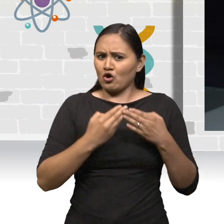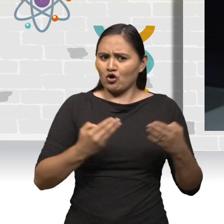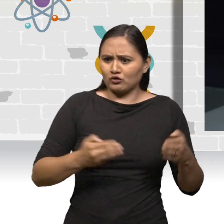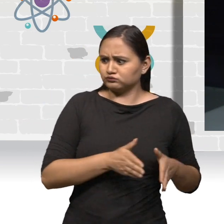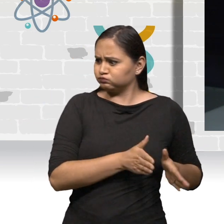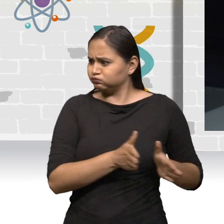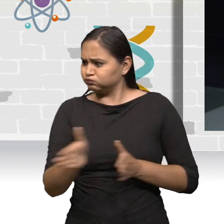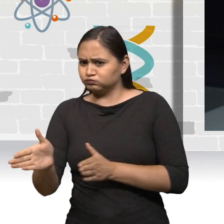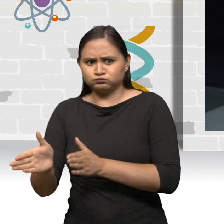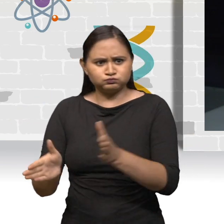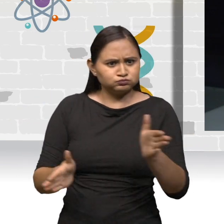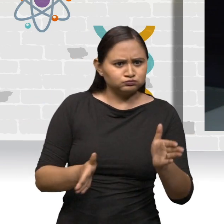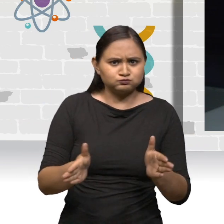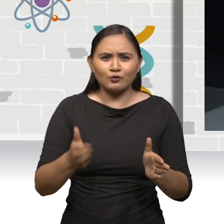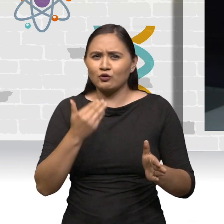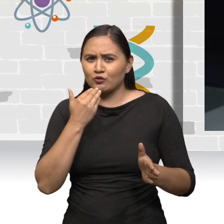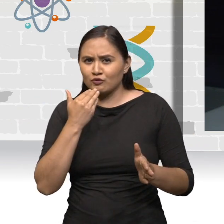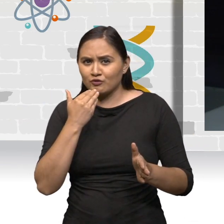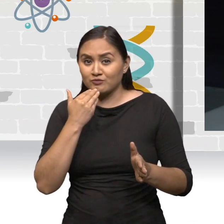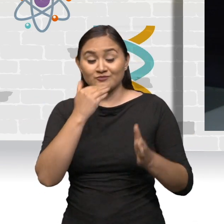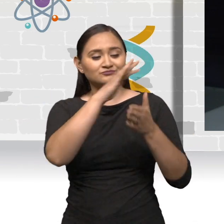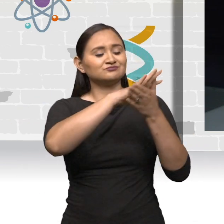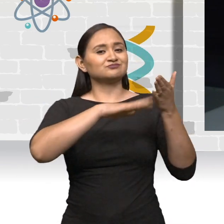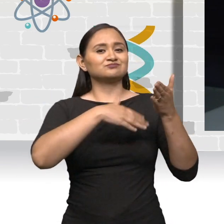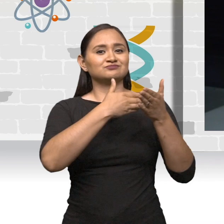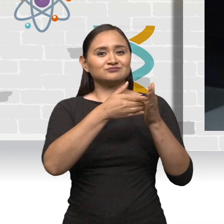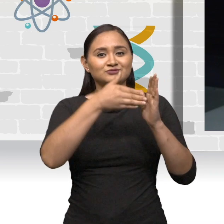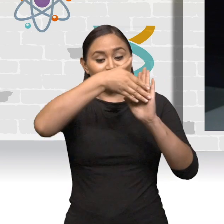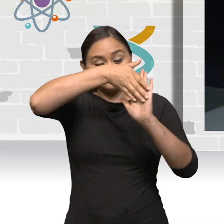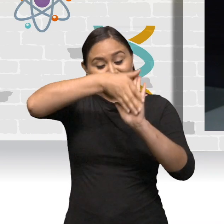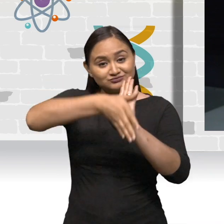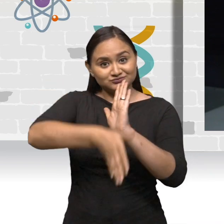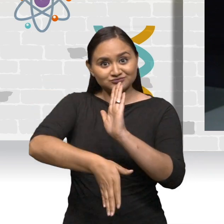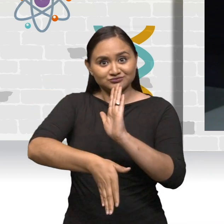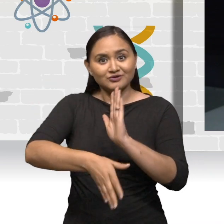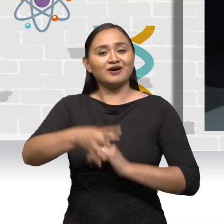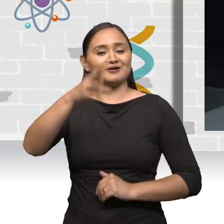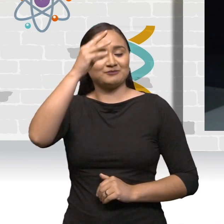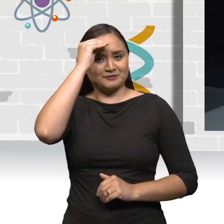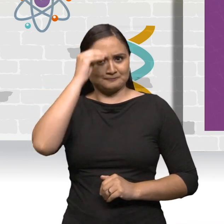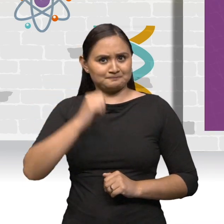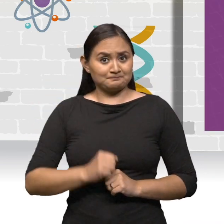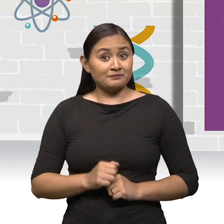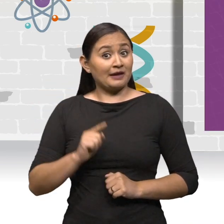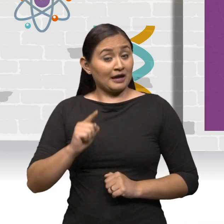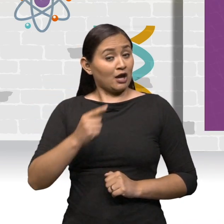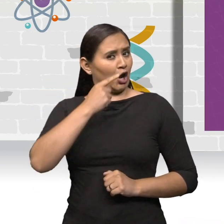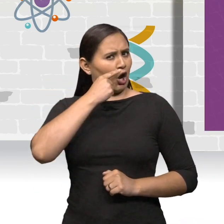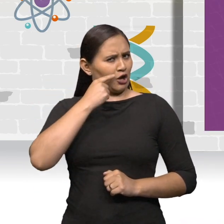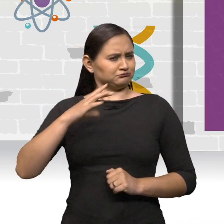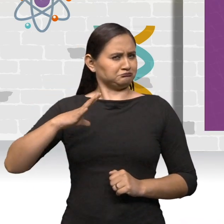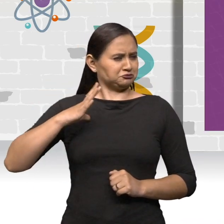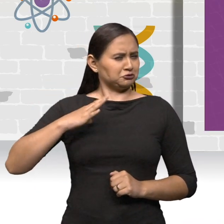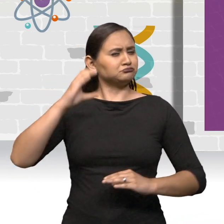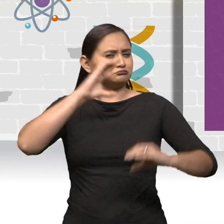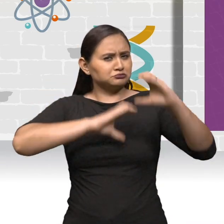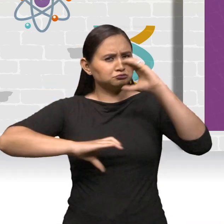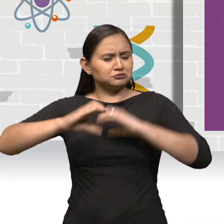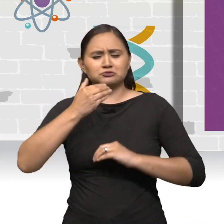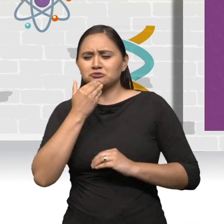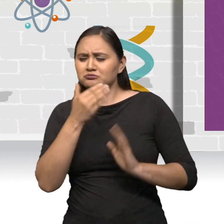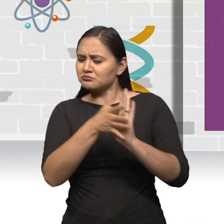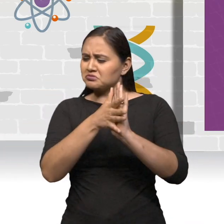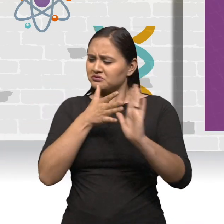cuerpos. Además, utilizó un plano inclinado para hacer un estudio del movimiento rectilíneo de ellos. Fue así como Galileo caracterizó